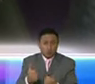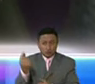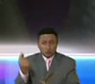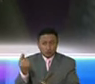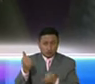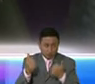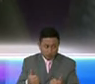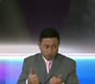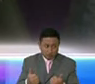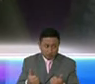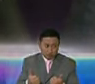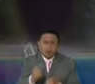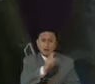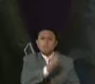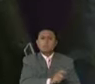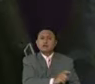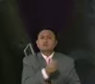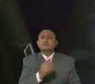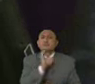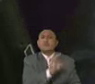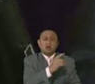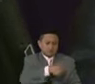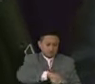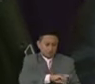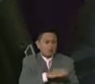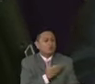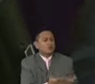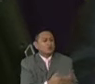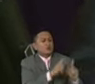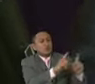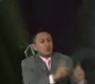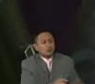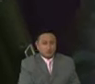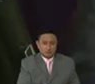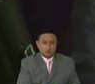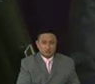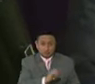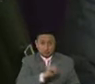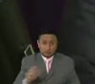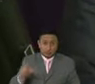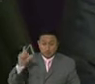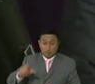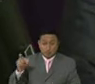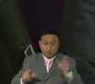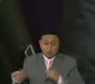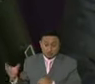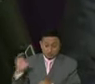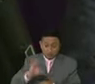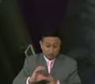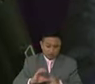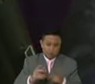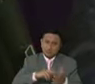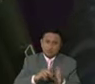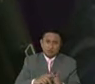consideración de los inversionistas. Si aparecen inversionistas, pues es que el proyecto es rentable, no hay vueltas que dar.